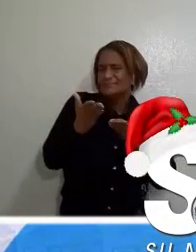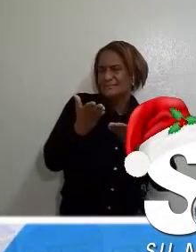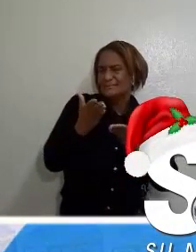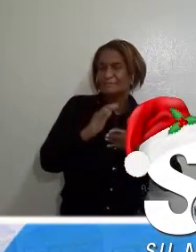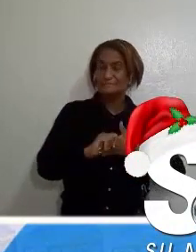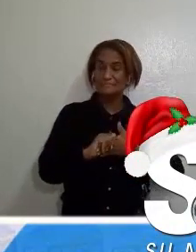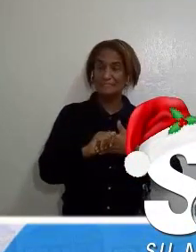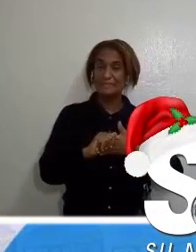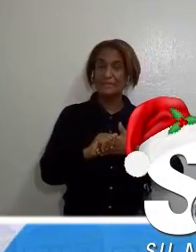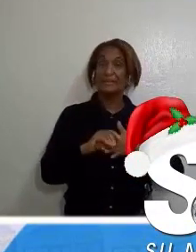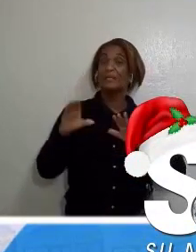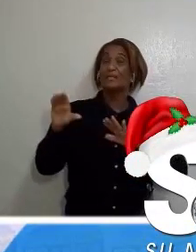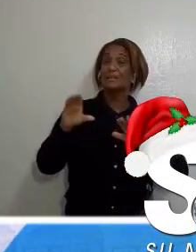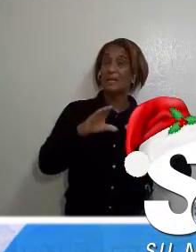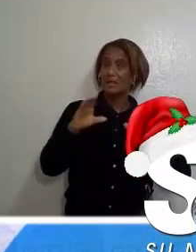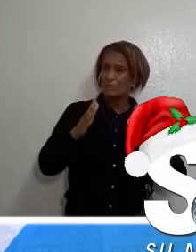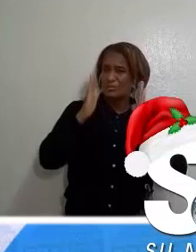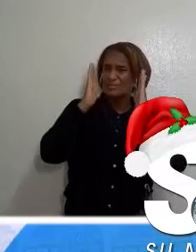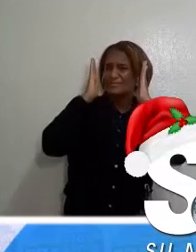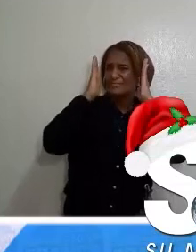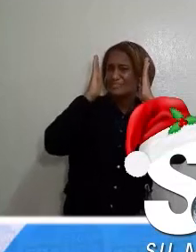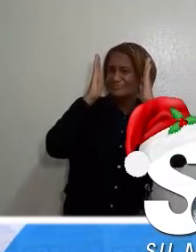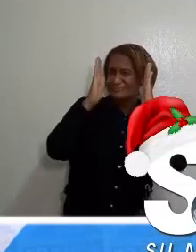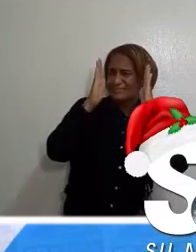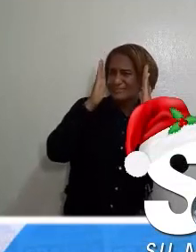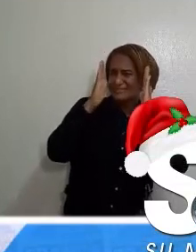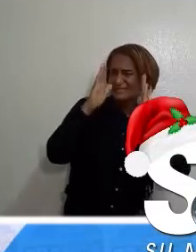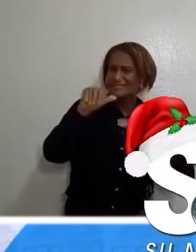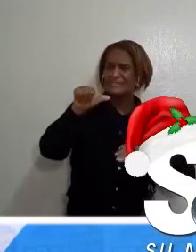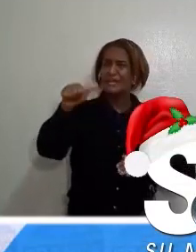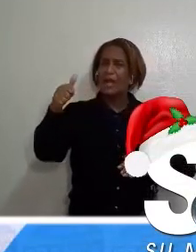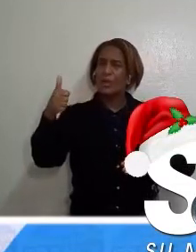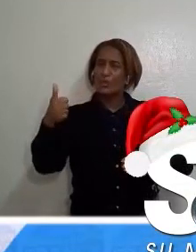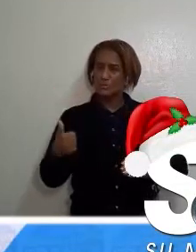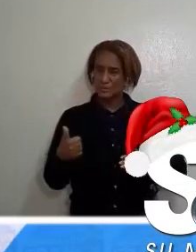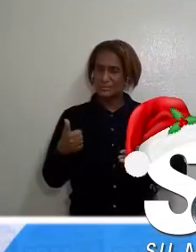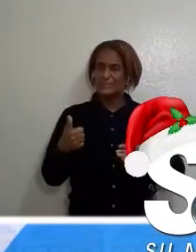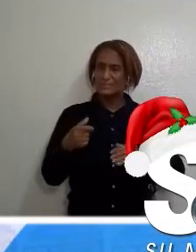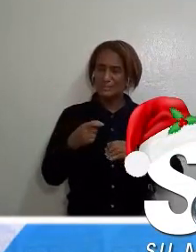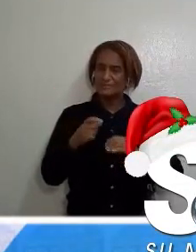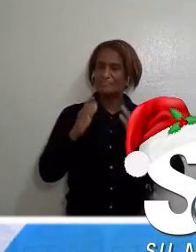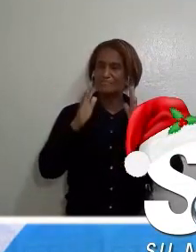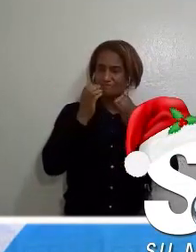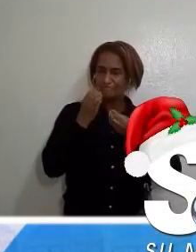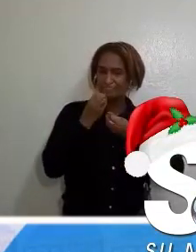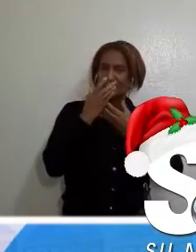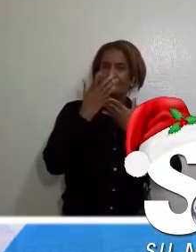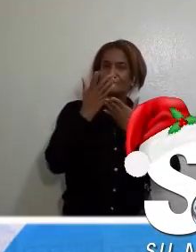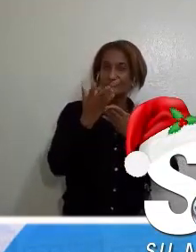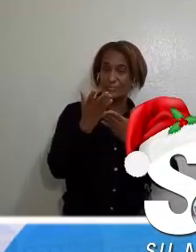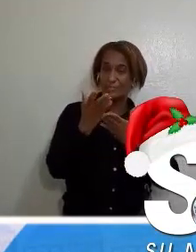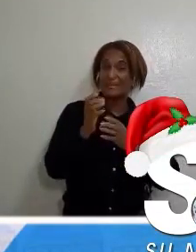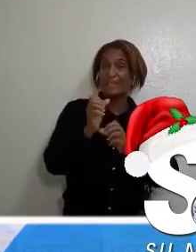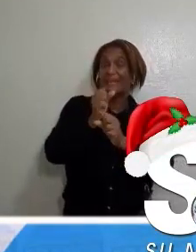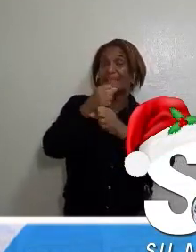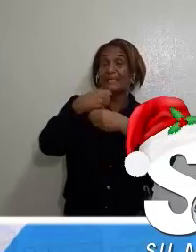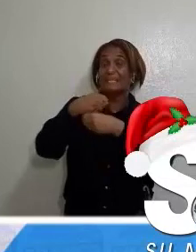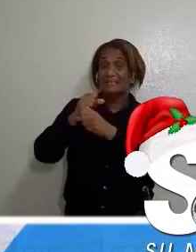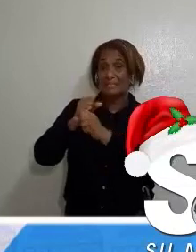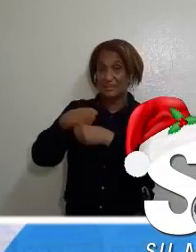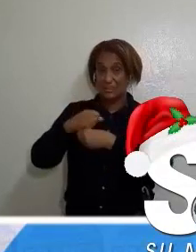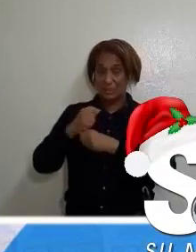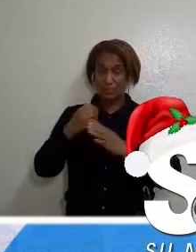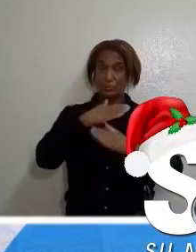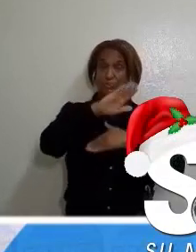que incluso se trasladó a la sede del Palacio de la Policía Nacional el